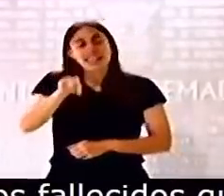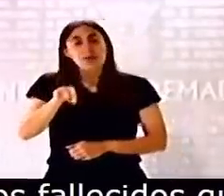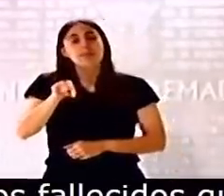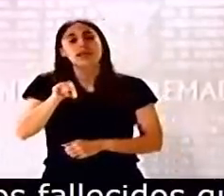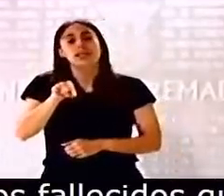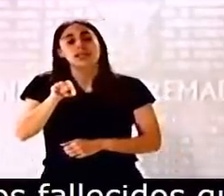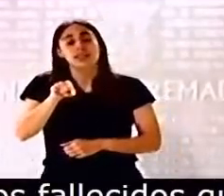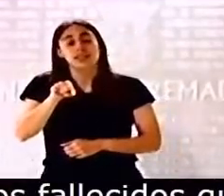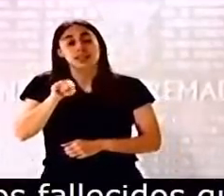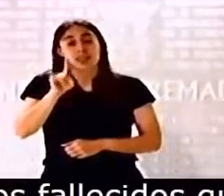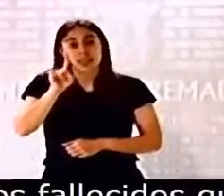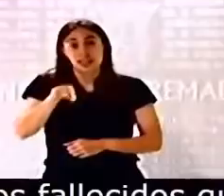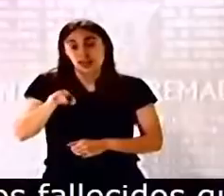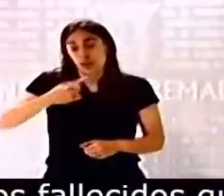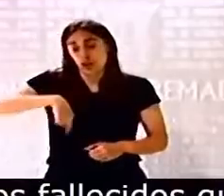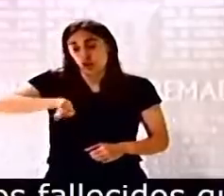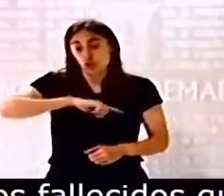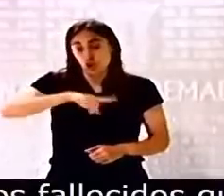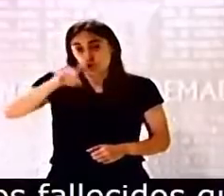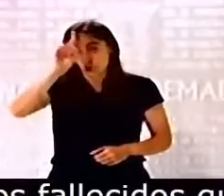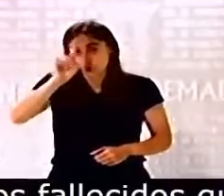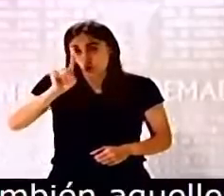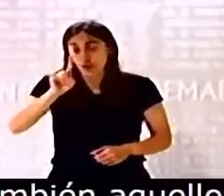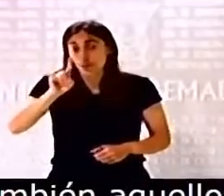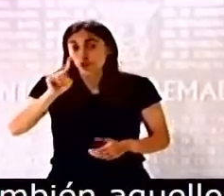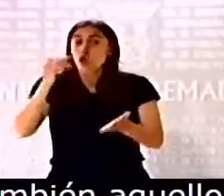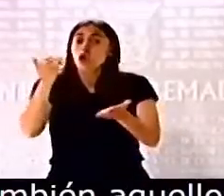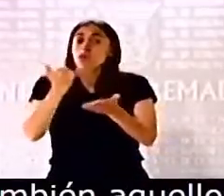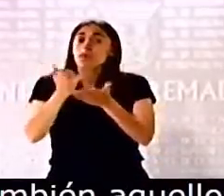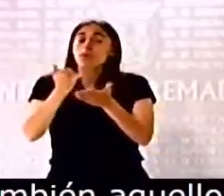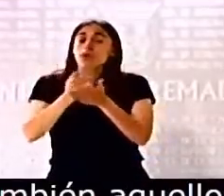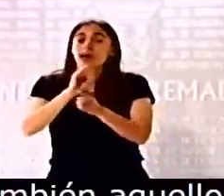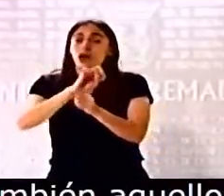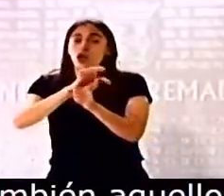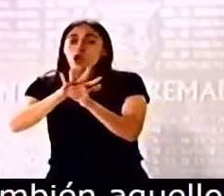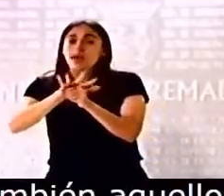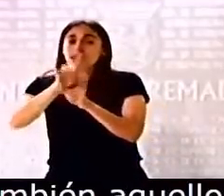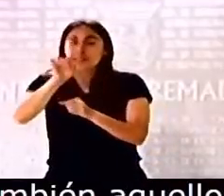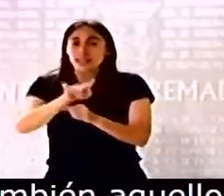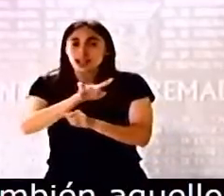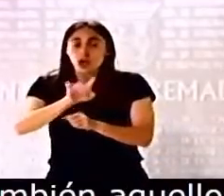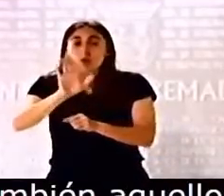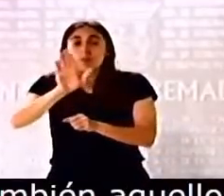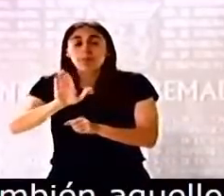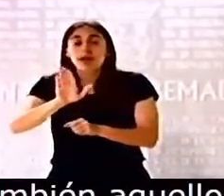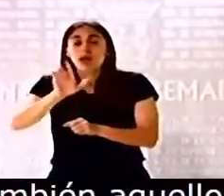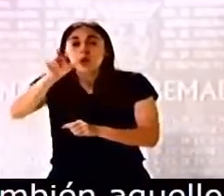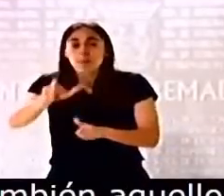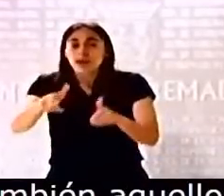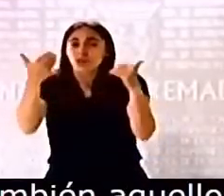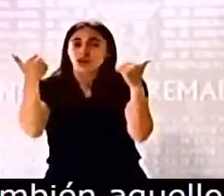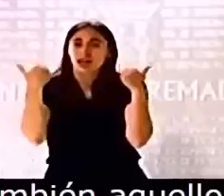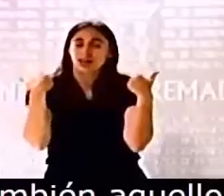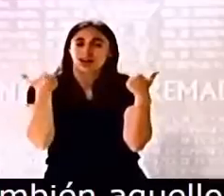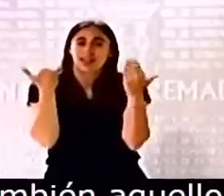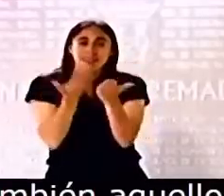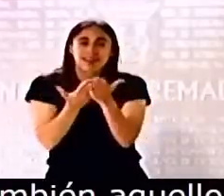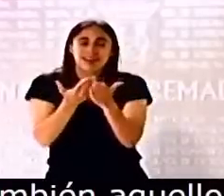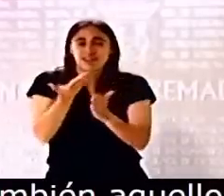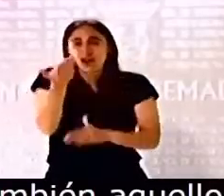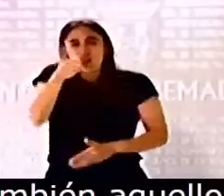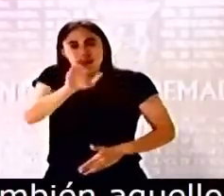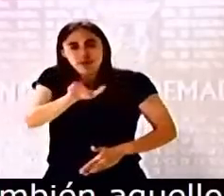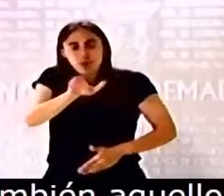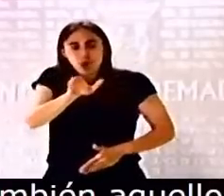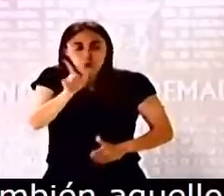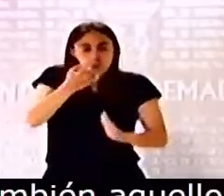que, sin tener constancia que hayan tenido una prueba de COVID, el facultativo que firma el certificado de defunción